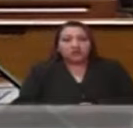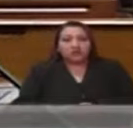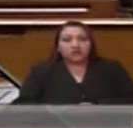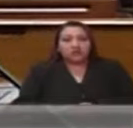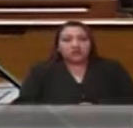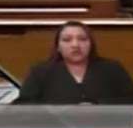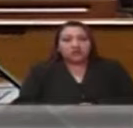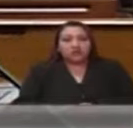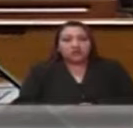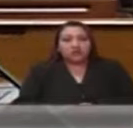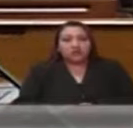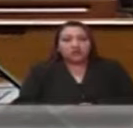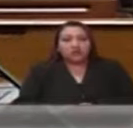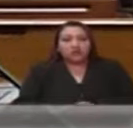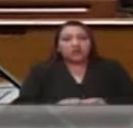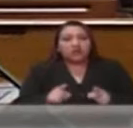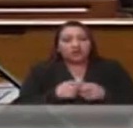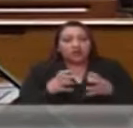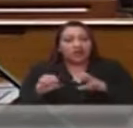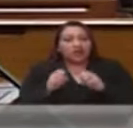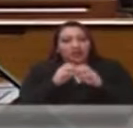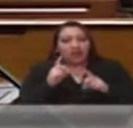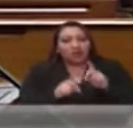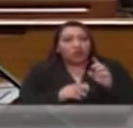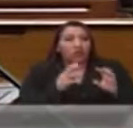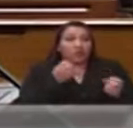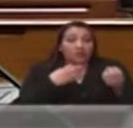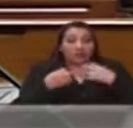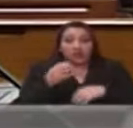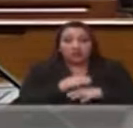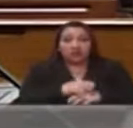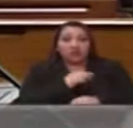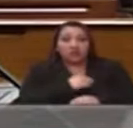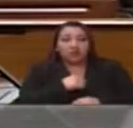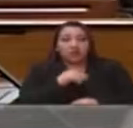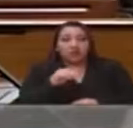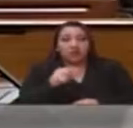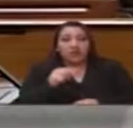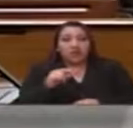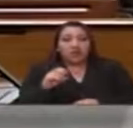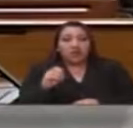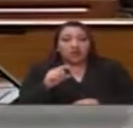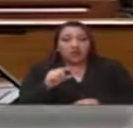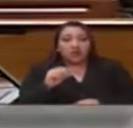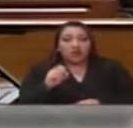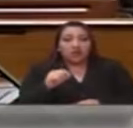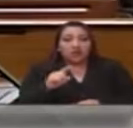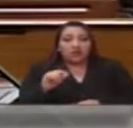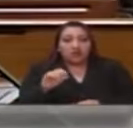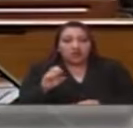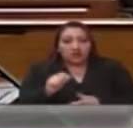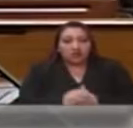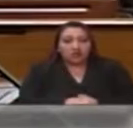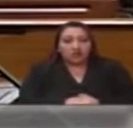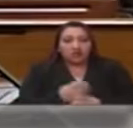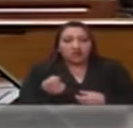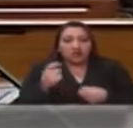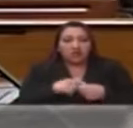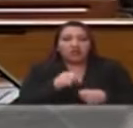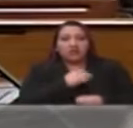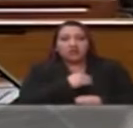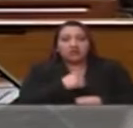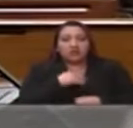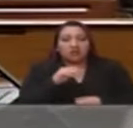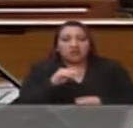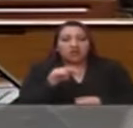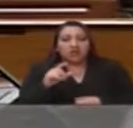También quiero hacer una aclaración respecto a algunos comentarios sobre el ministro Mariano González. La participación del